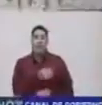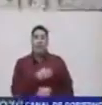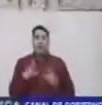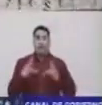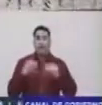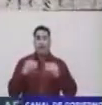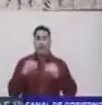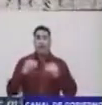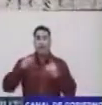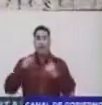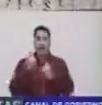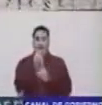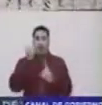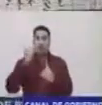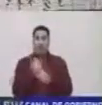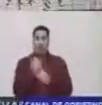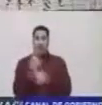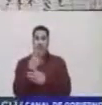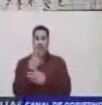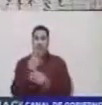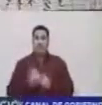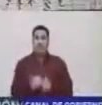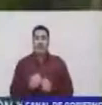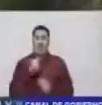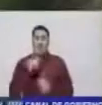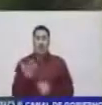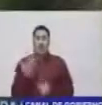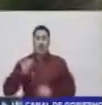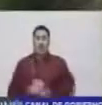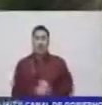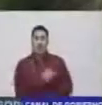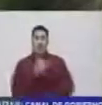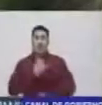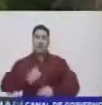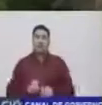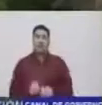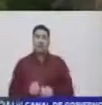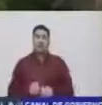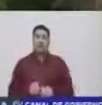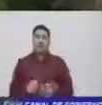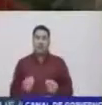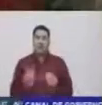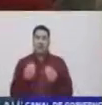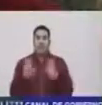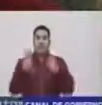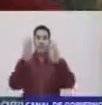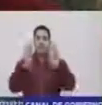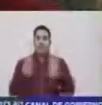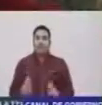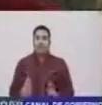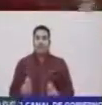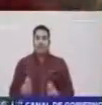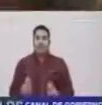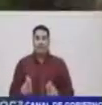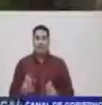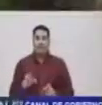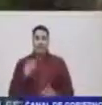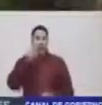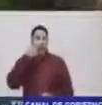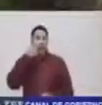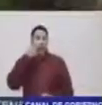Quiero platicarles sobre el tallado de madera, como lo dije al inicio. Muchas